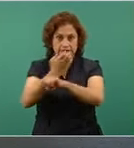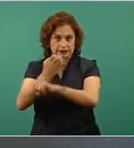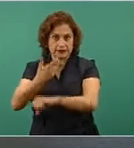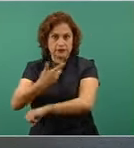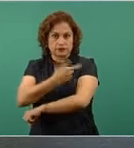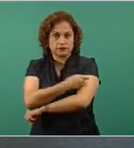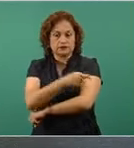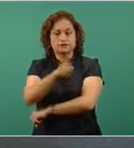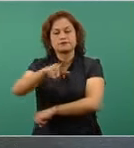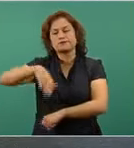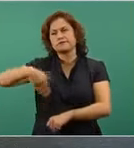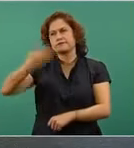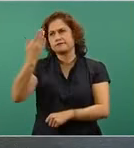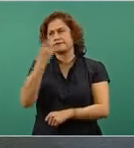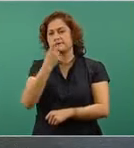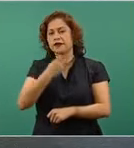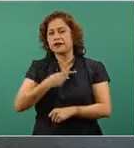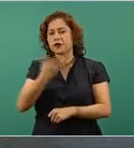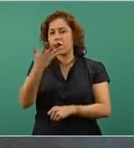eran 10,000